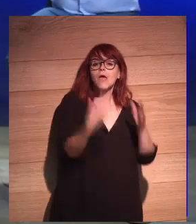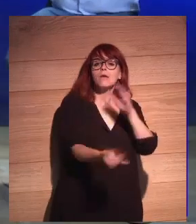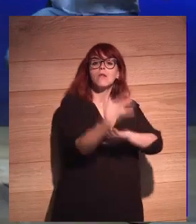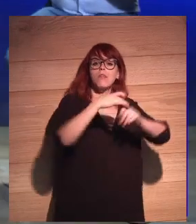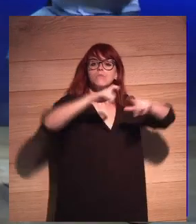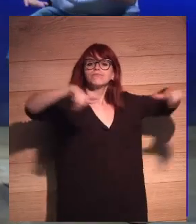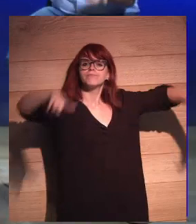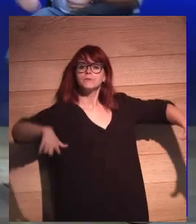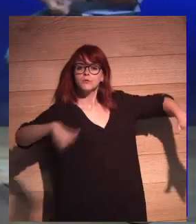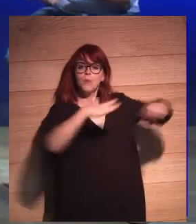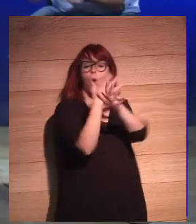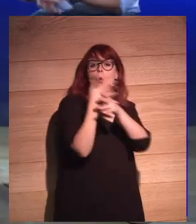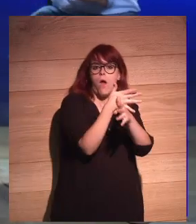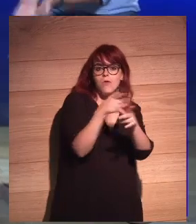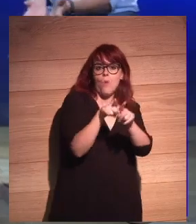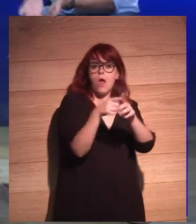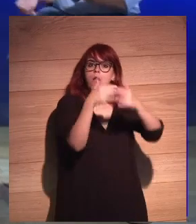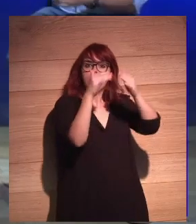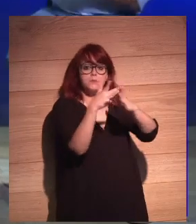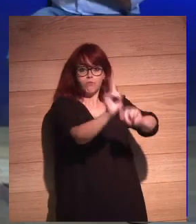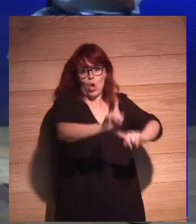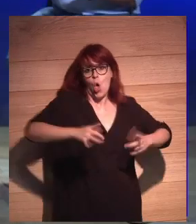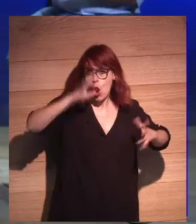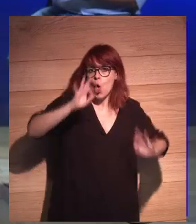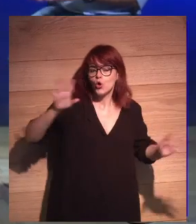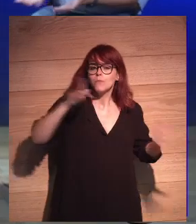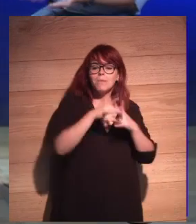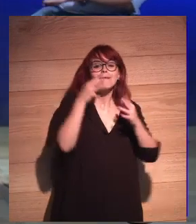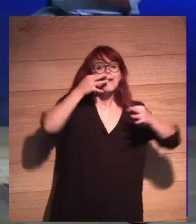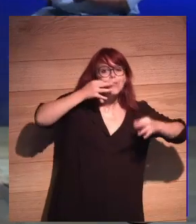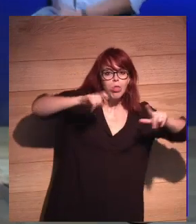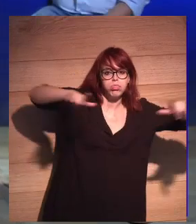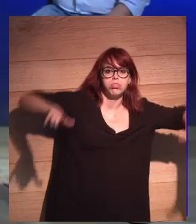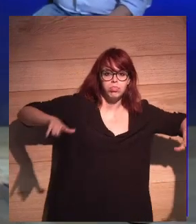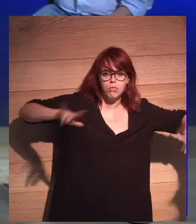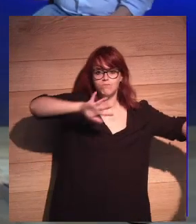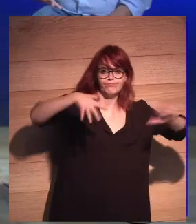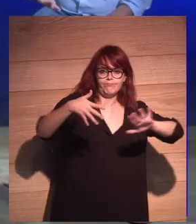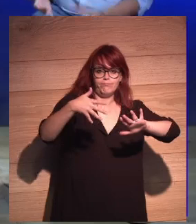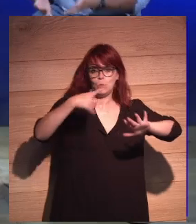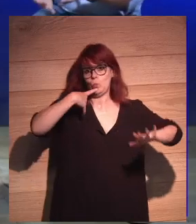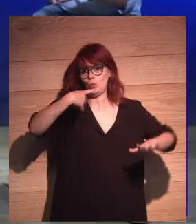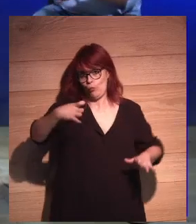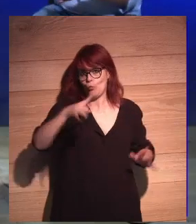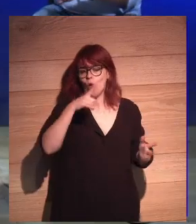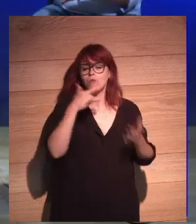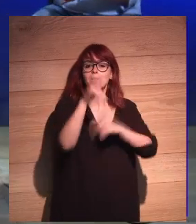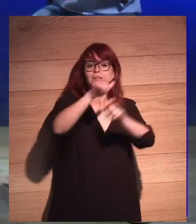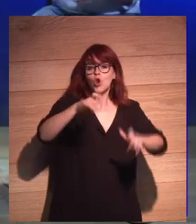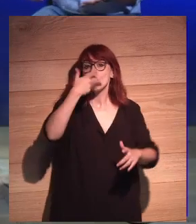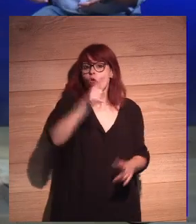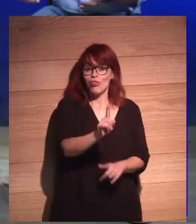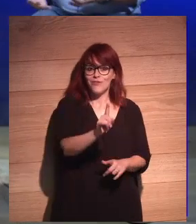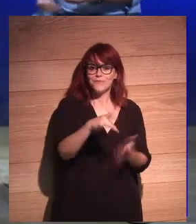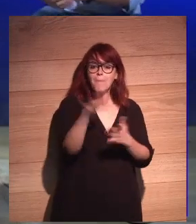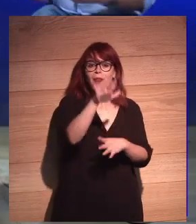sala en un momento y que se pone a jugar en su casa? Pues no, hombre, no le voy a recrear su casa. Hay realidades que son complicadas de explicar porque parece todo, para la gente que no conoce